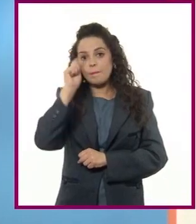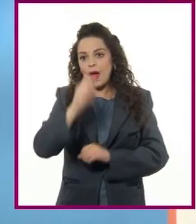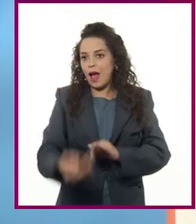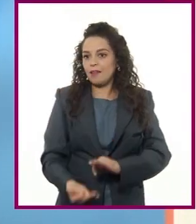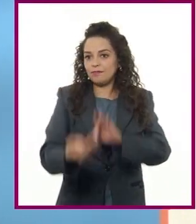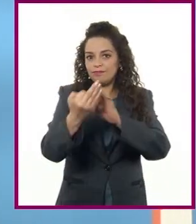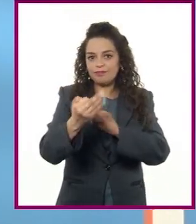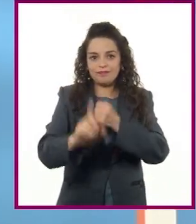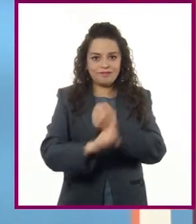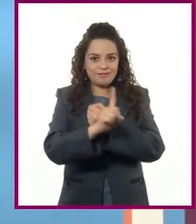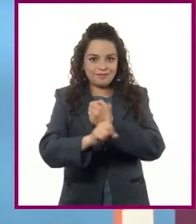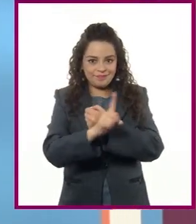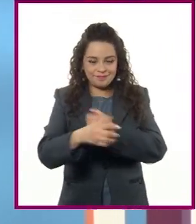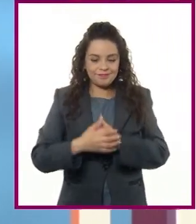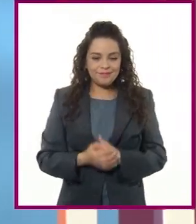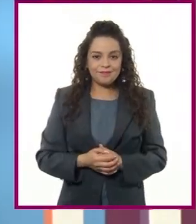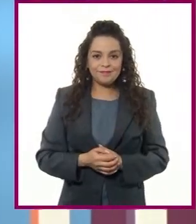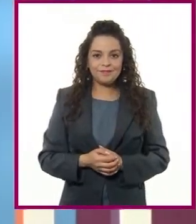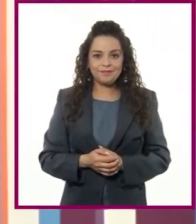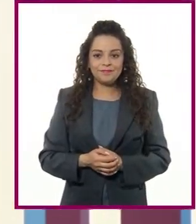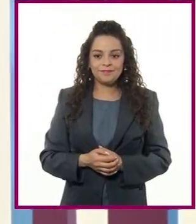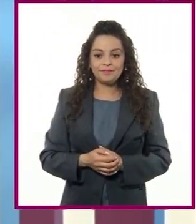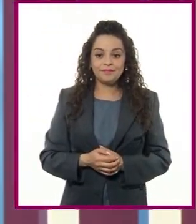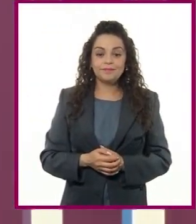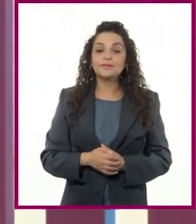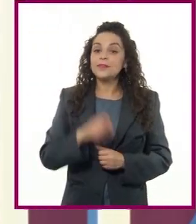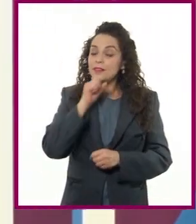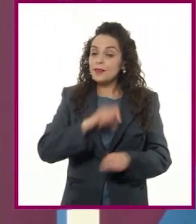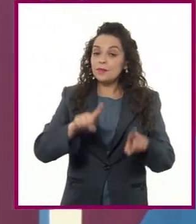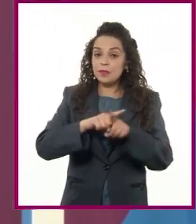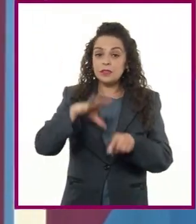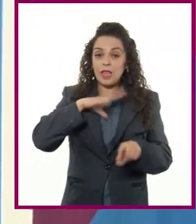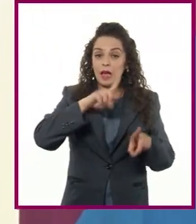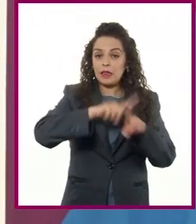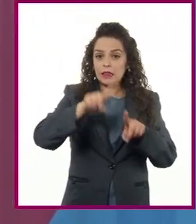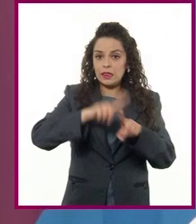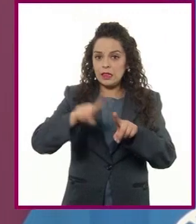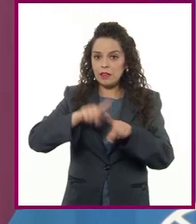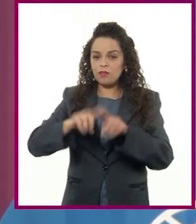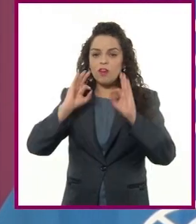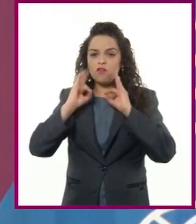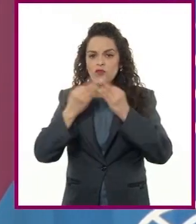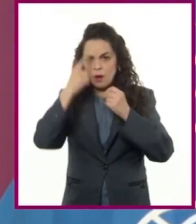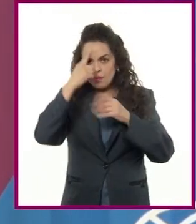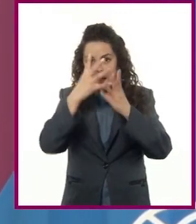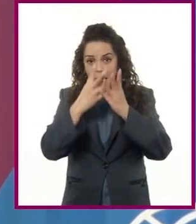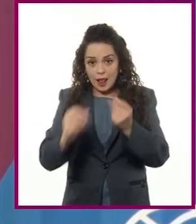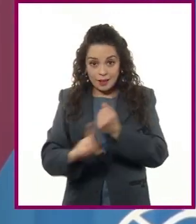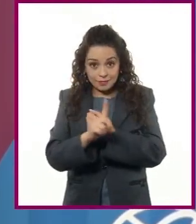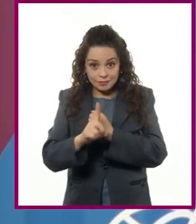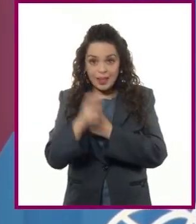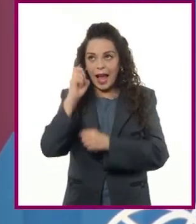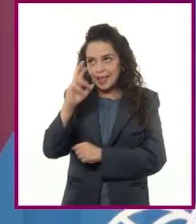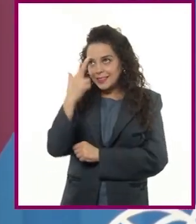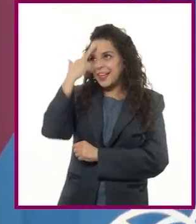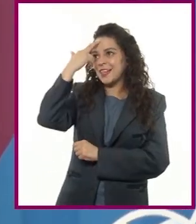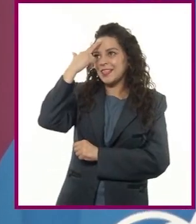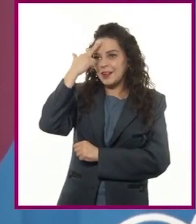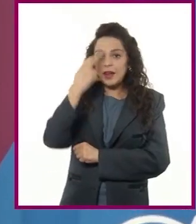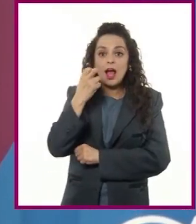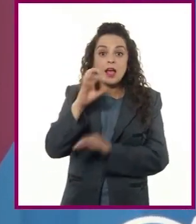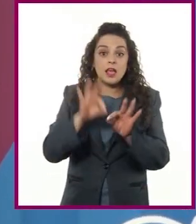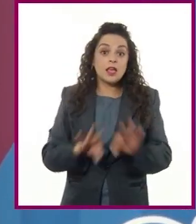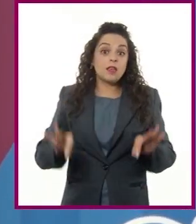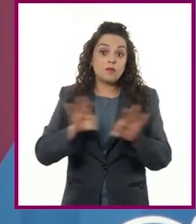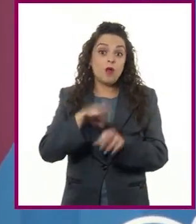conflicto. También recordamos las diferentes formas de solucionar un conflicto y reconocer la importancia